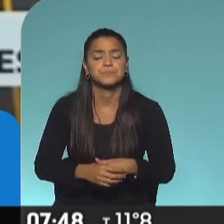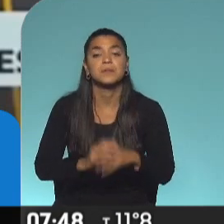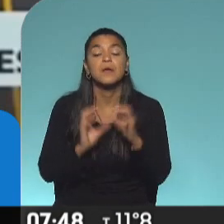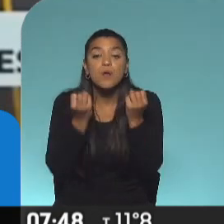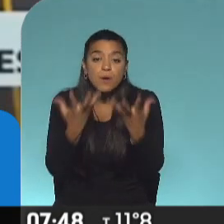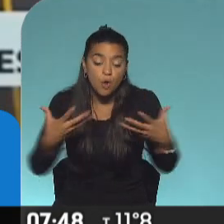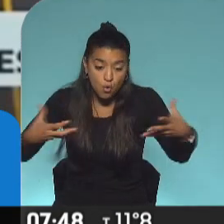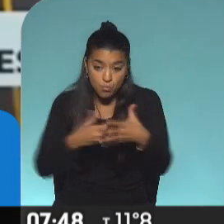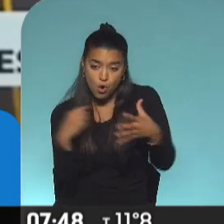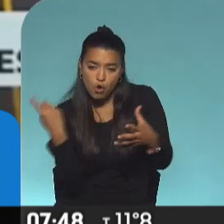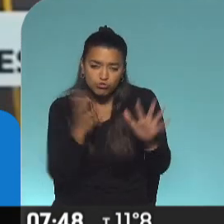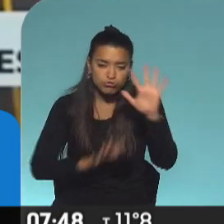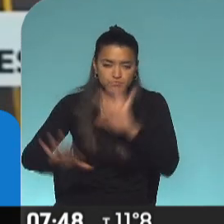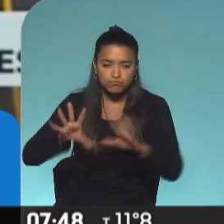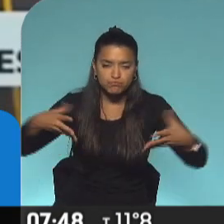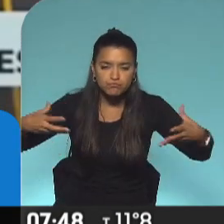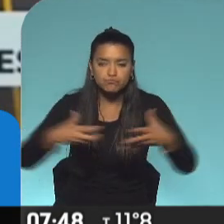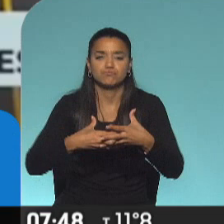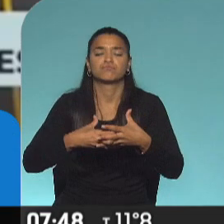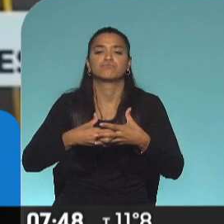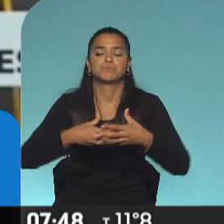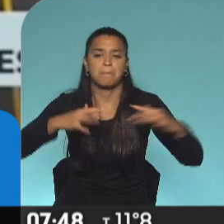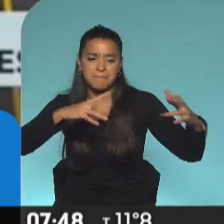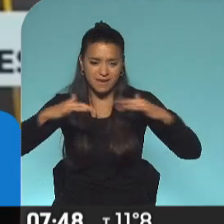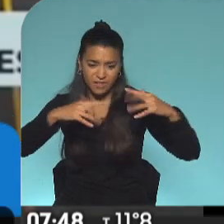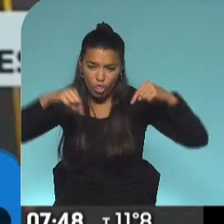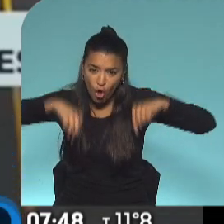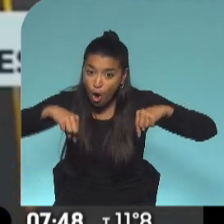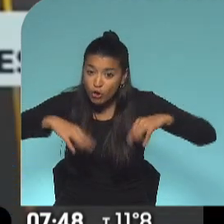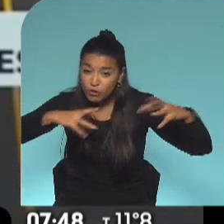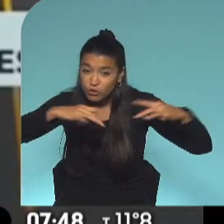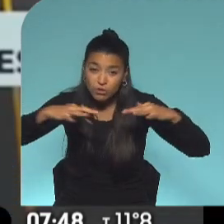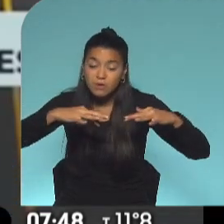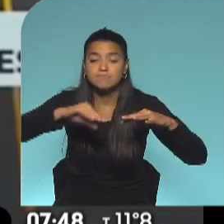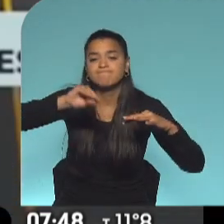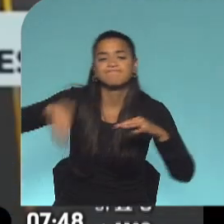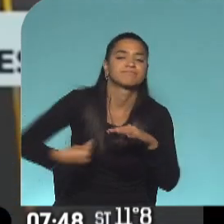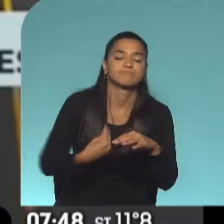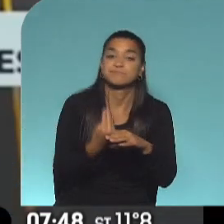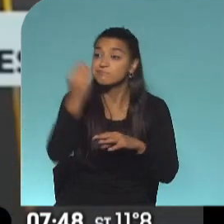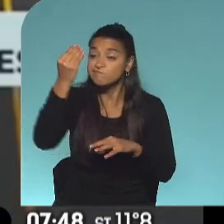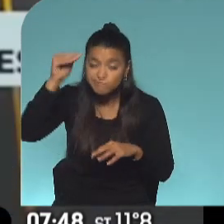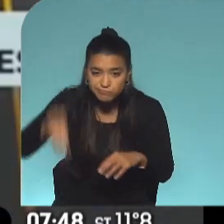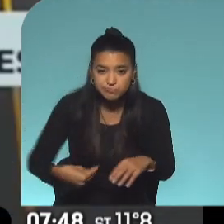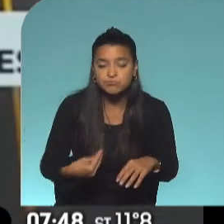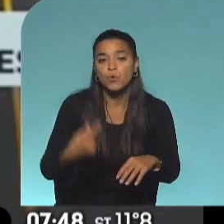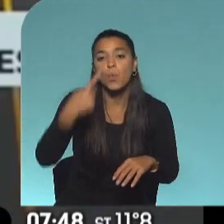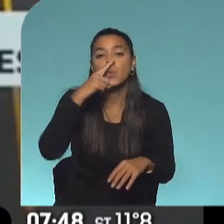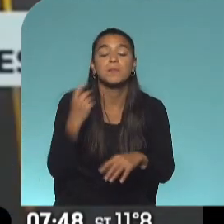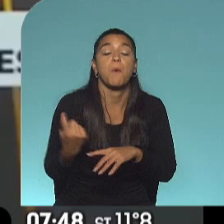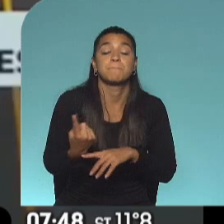hacer el grupo que hicimos, haciendo el partido que hicimos hoy y perdiendo la clasificación al último